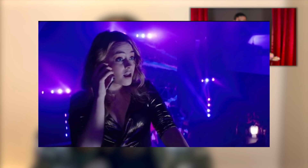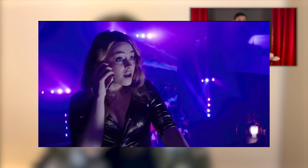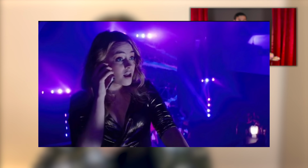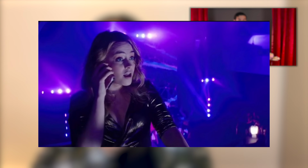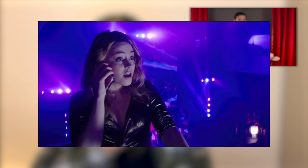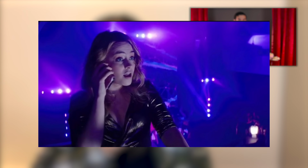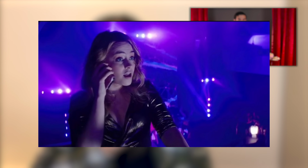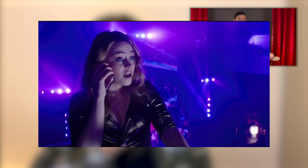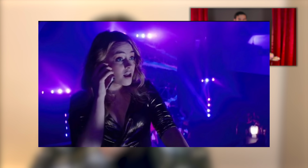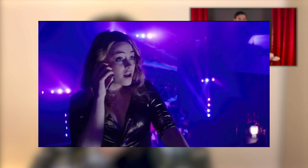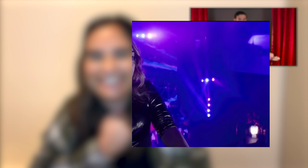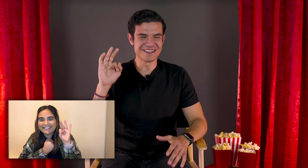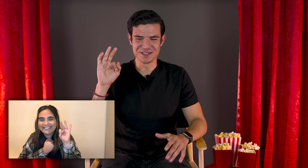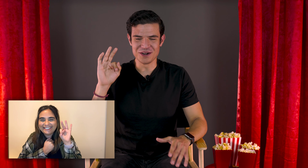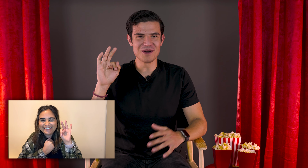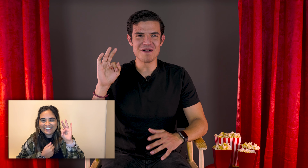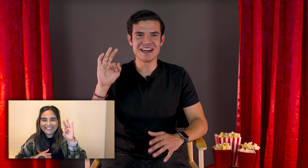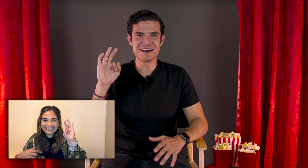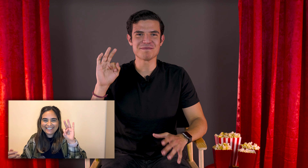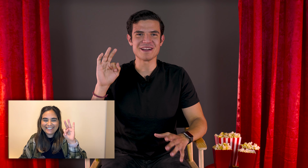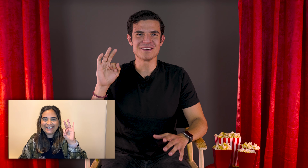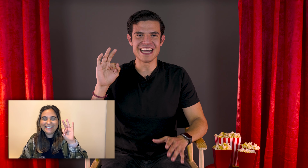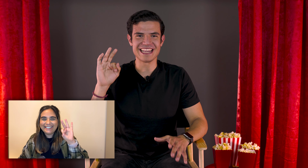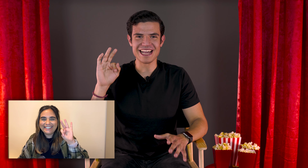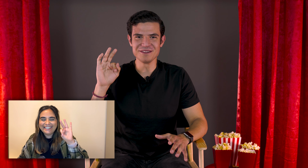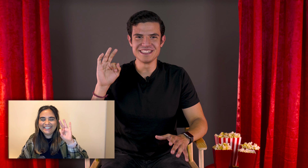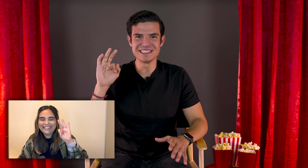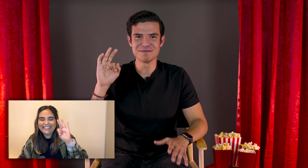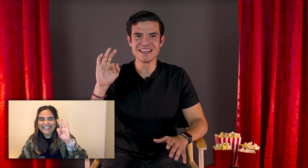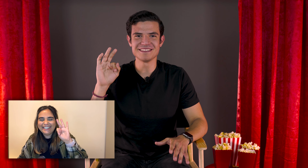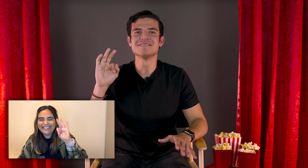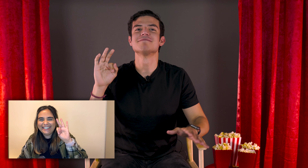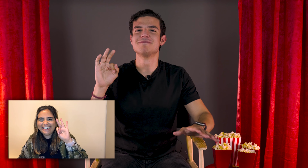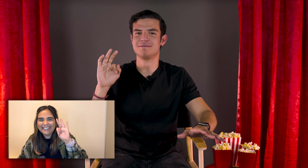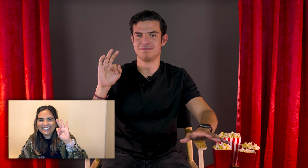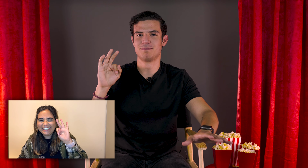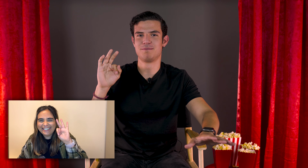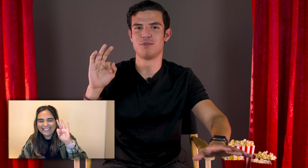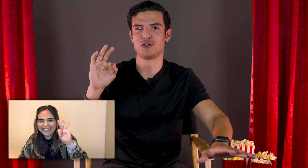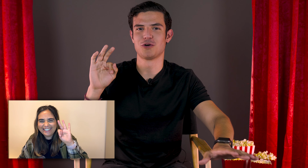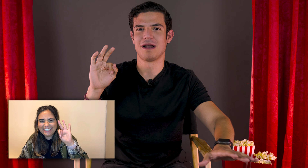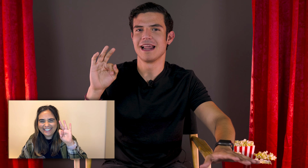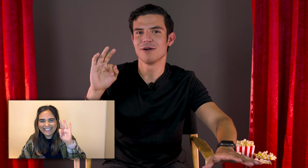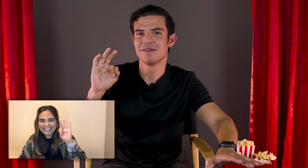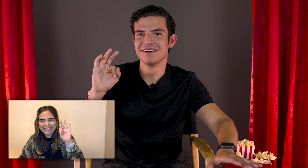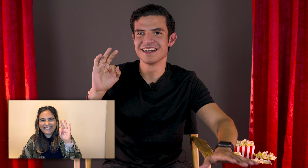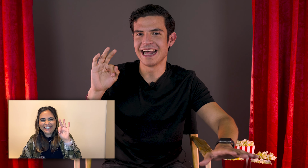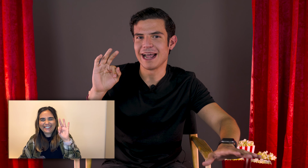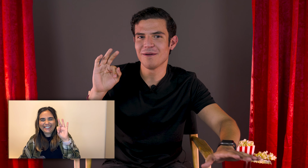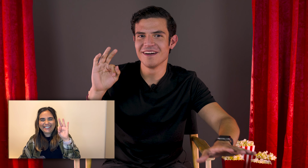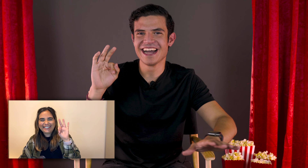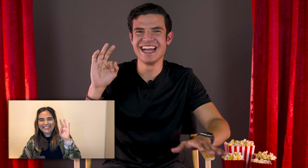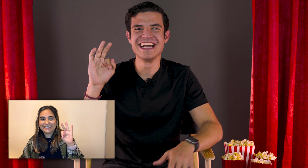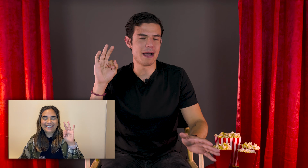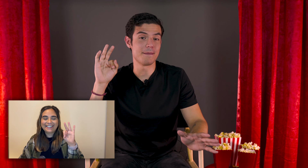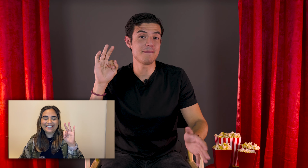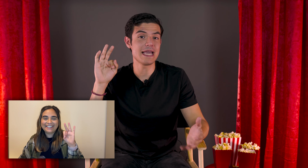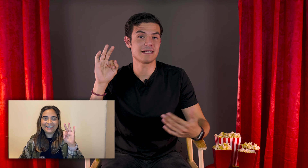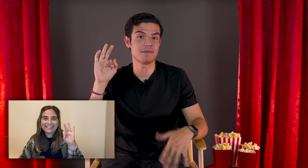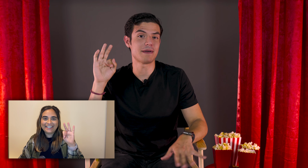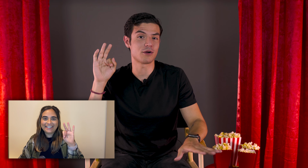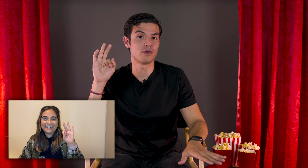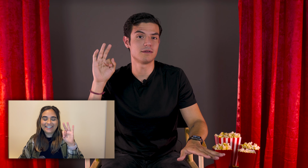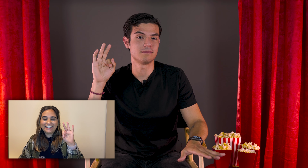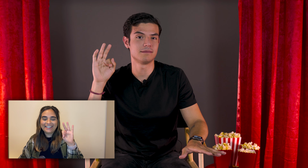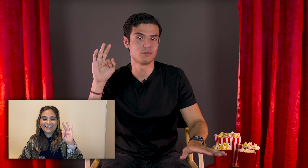por teléfono para pedir perdón. Yo no lo voy a bajar, pero aquí hay un chisme pochoclero, creo. A